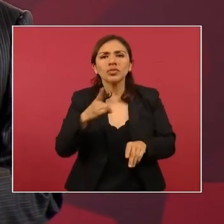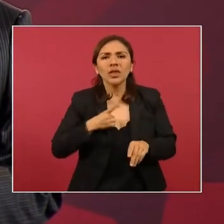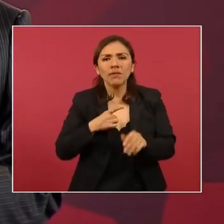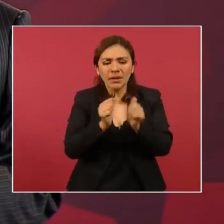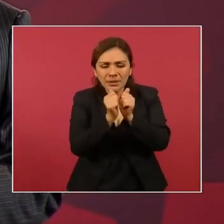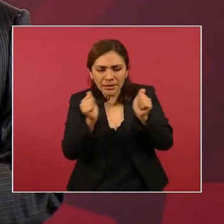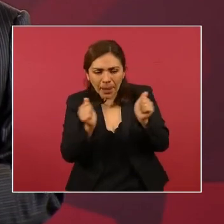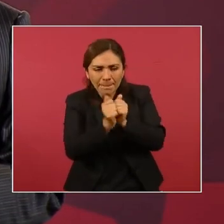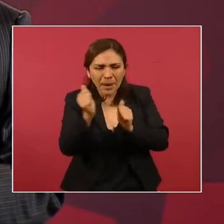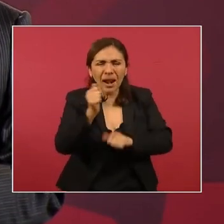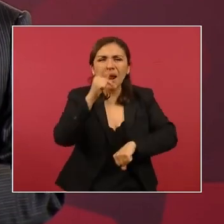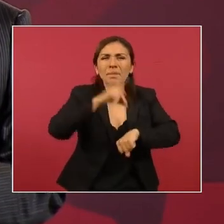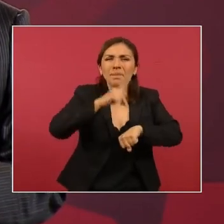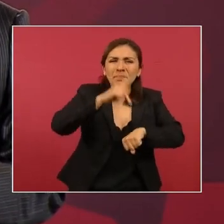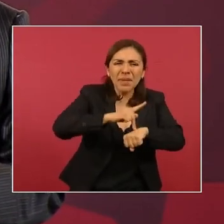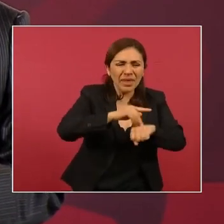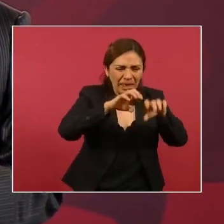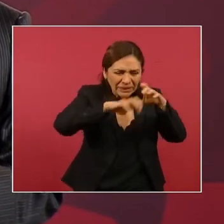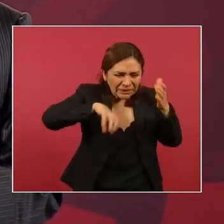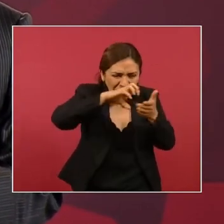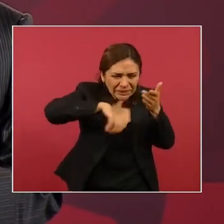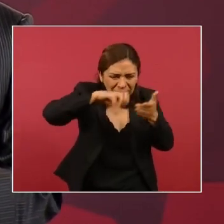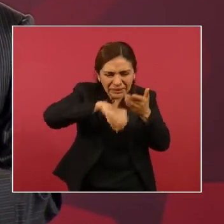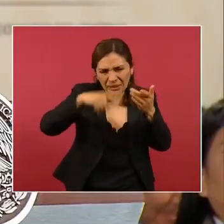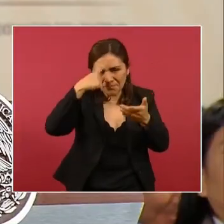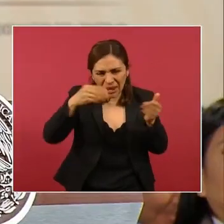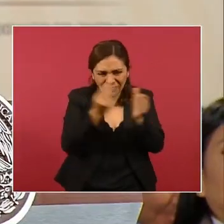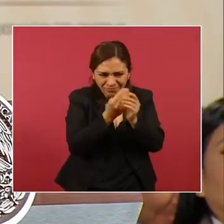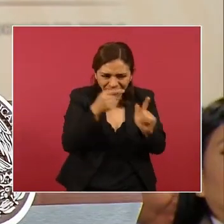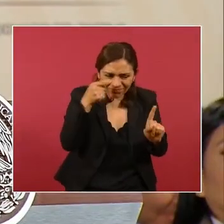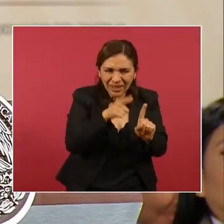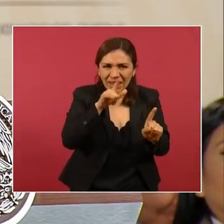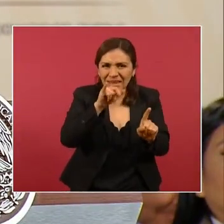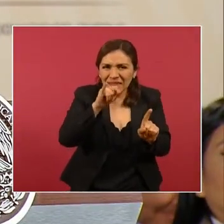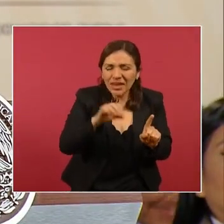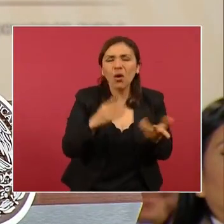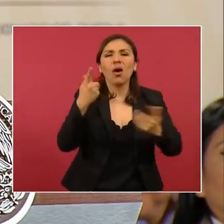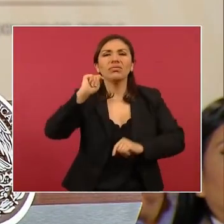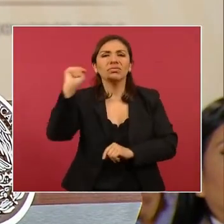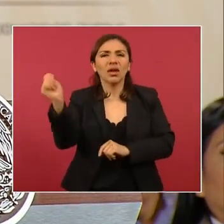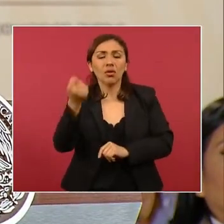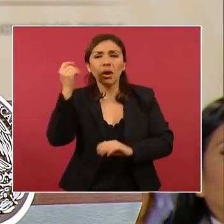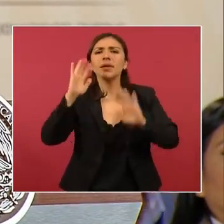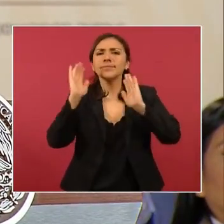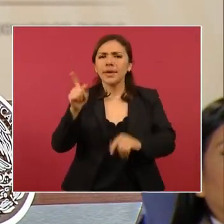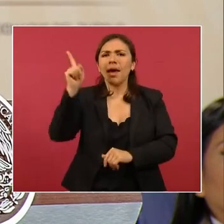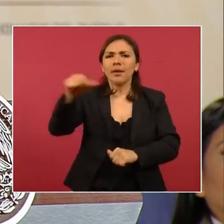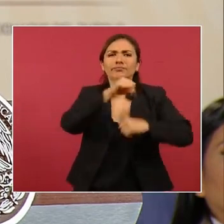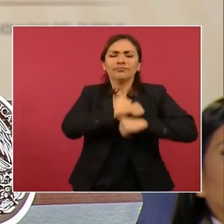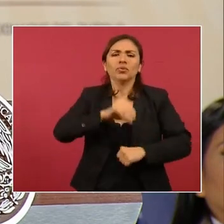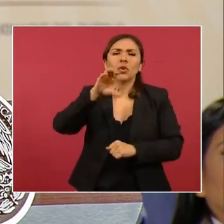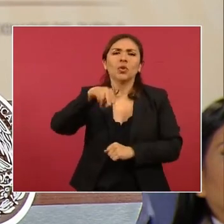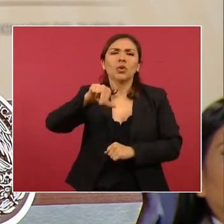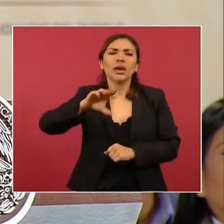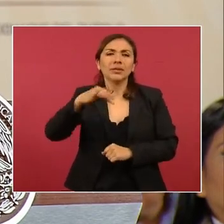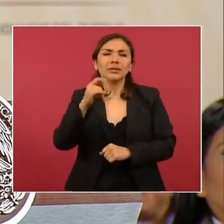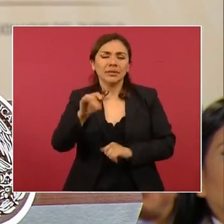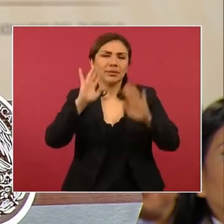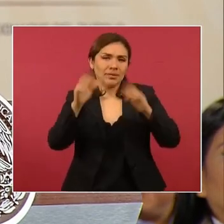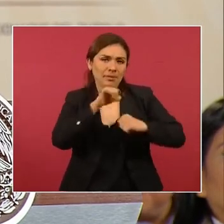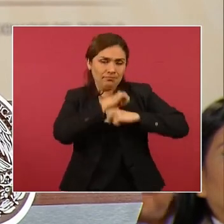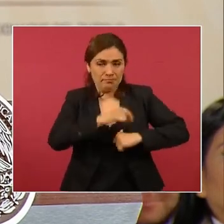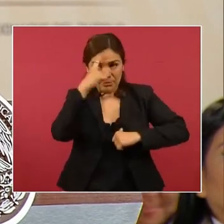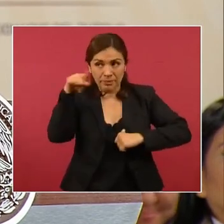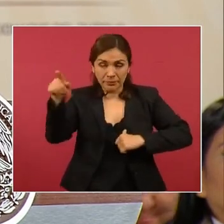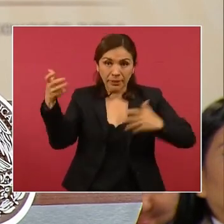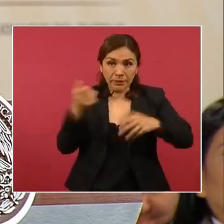de la arcilla, toda la cuestión tecnológica. Ya el CONACYT tiene a su cargo esta